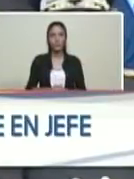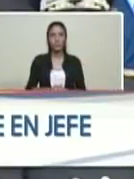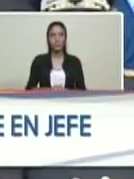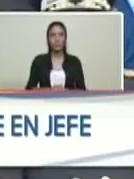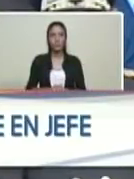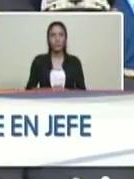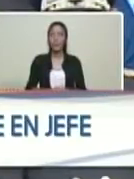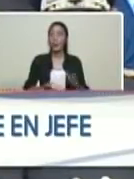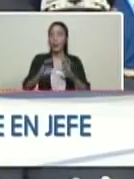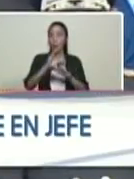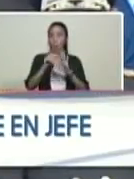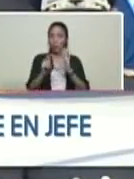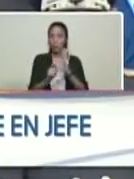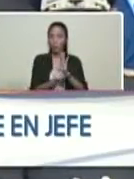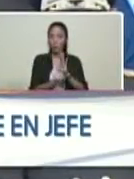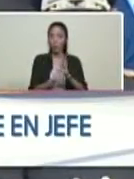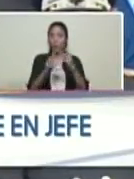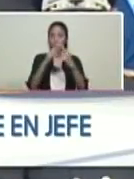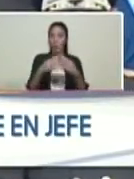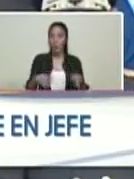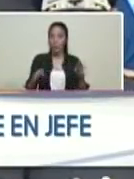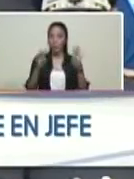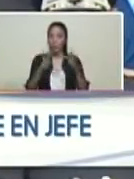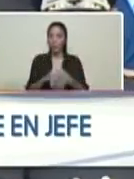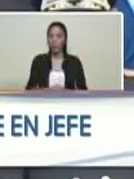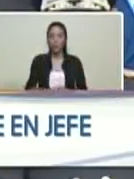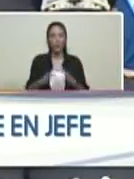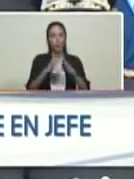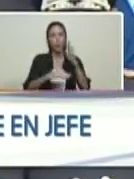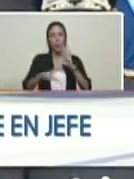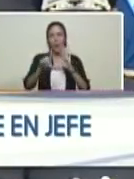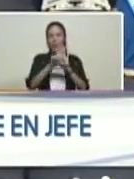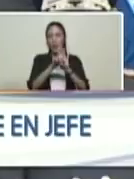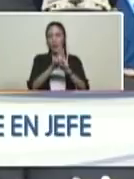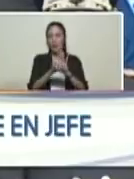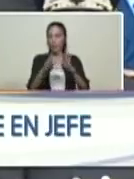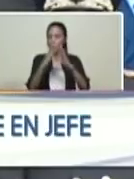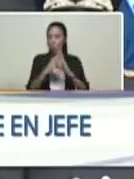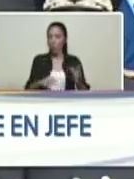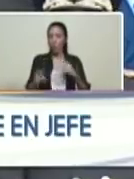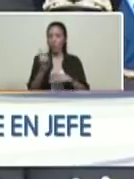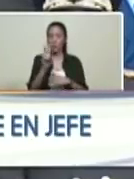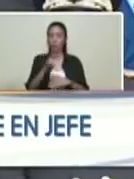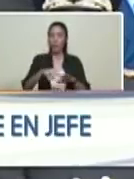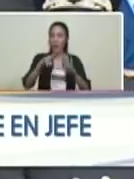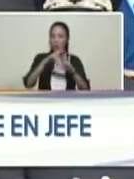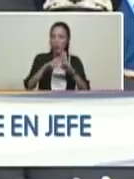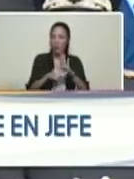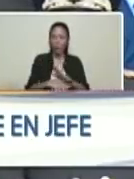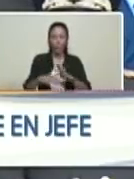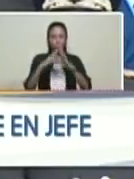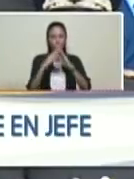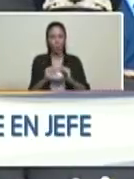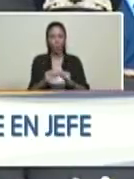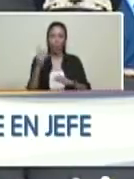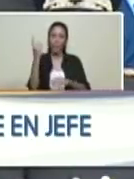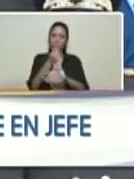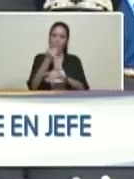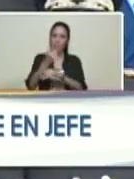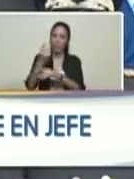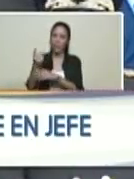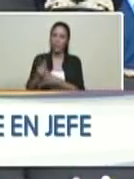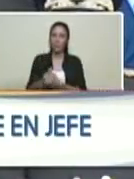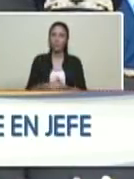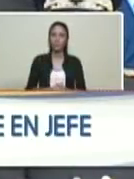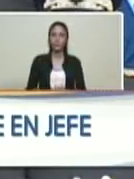de la república bolivariana de venezuela las leyes de la república y todos los mandatos emanados